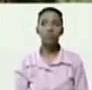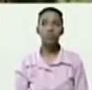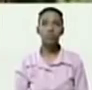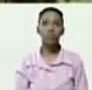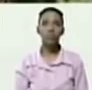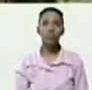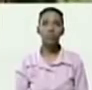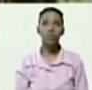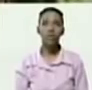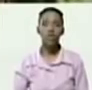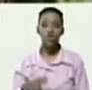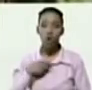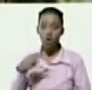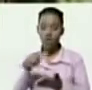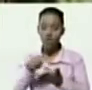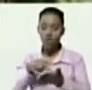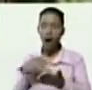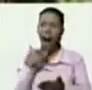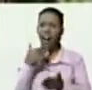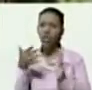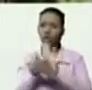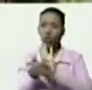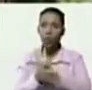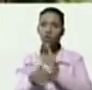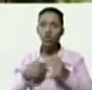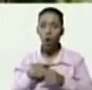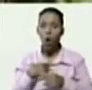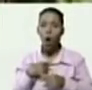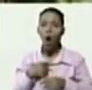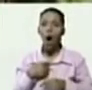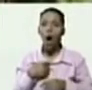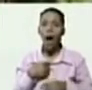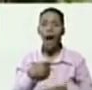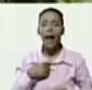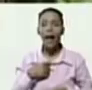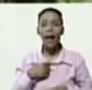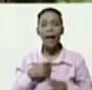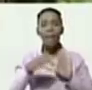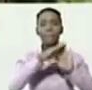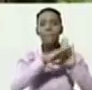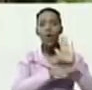Voy a leer algo de... Yo conté en estos días en el programa aquí